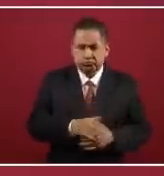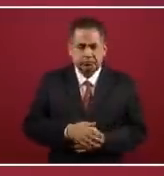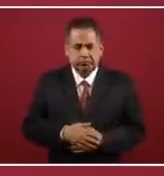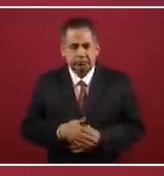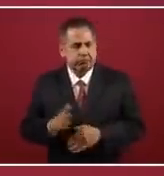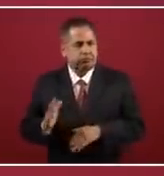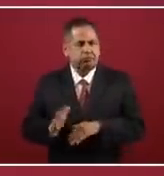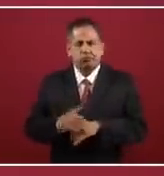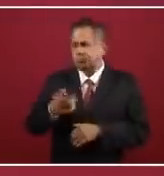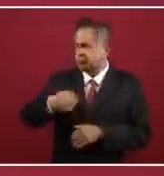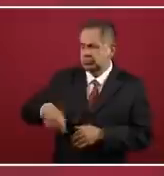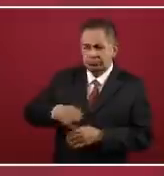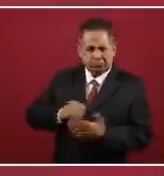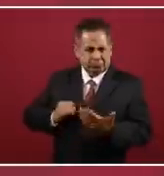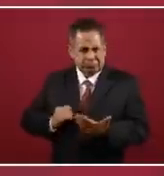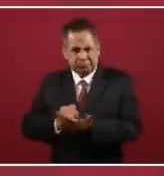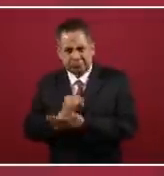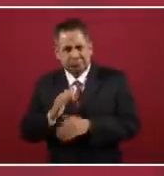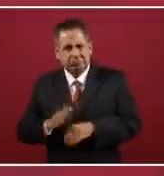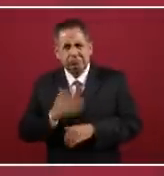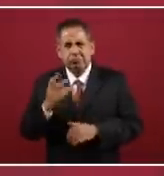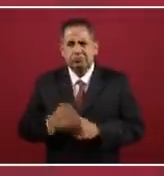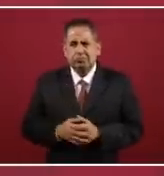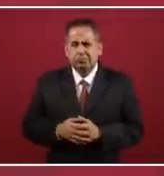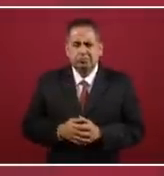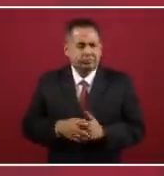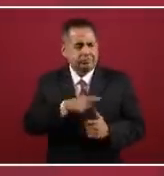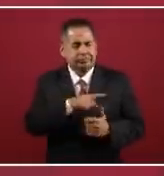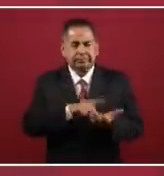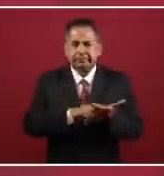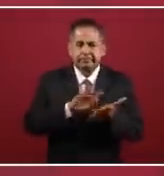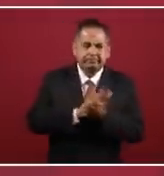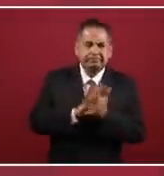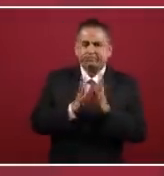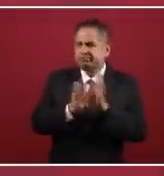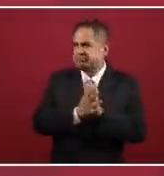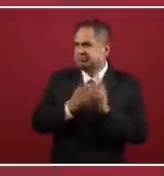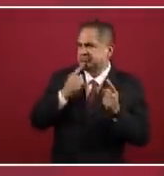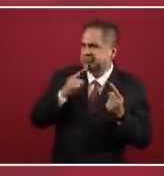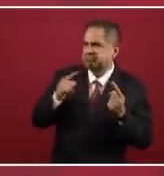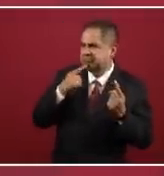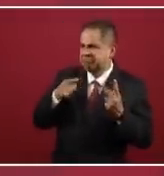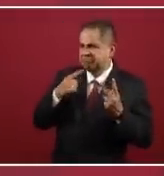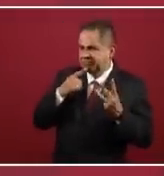esta decisión porque hay un sabotaje legal